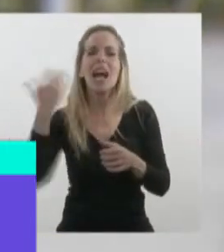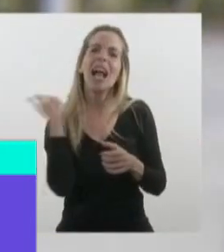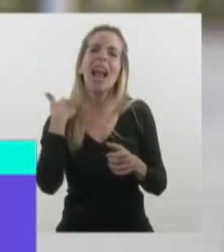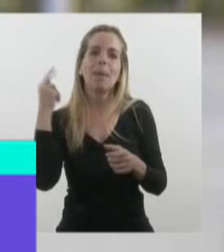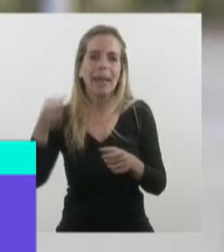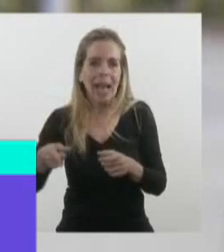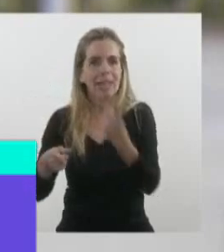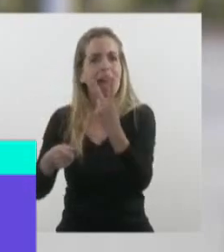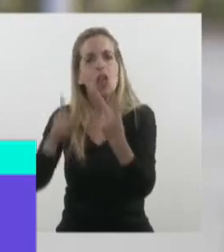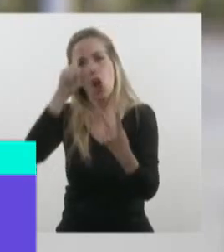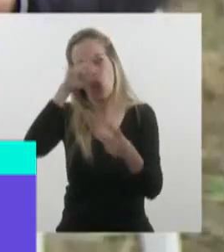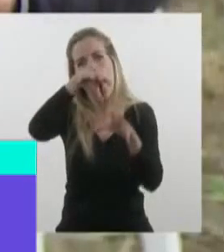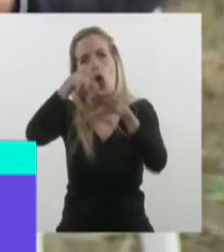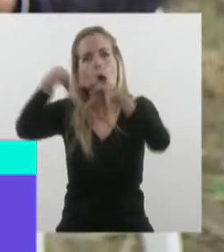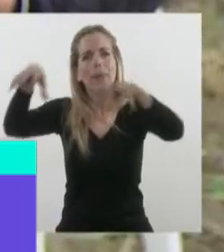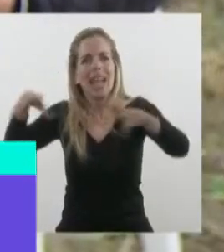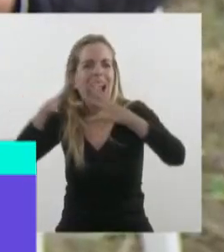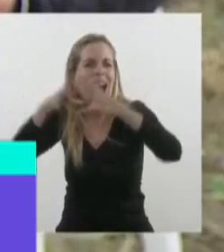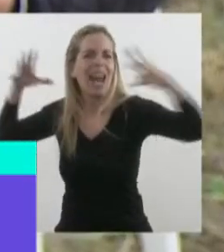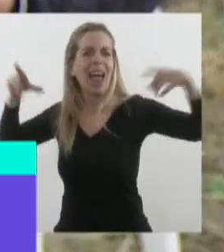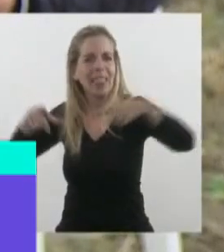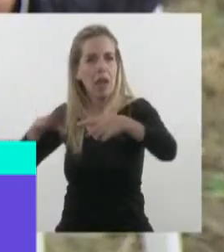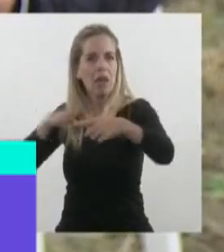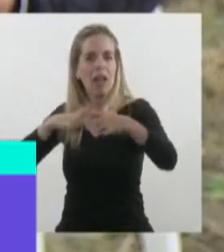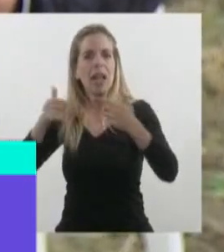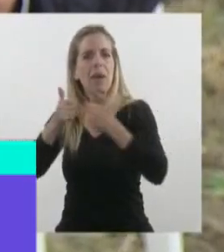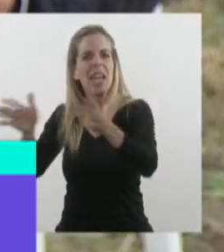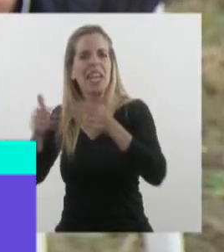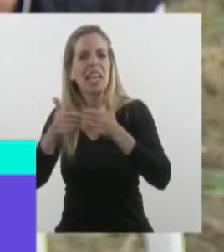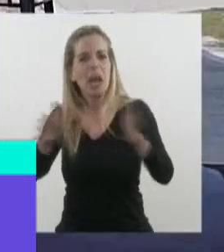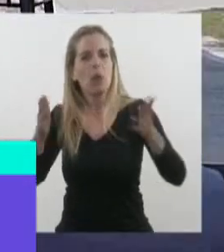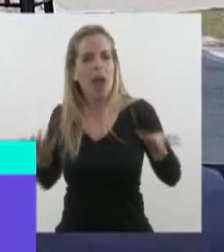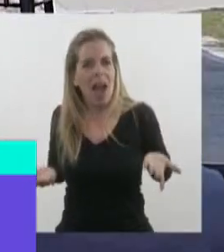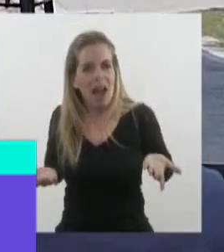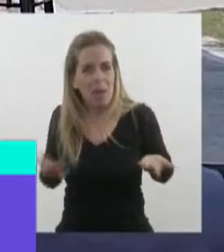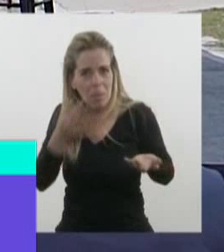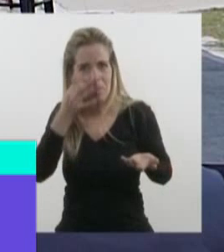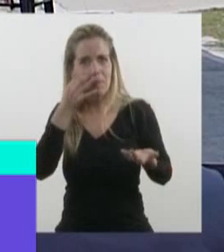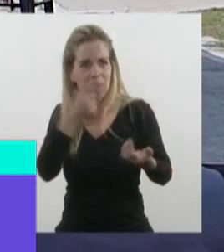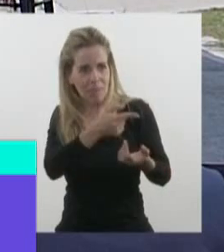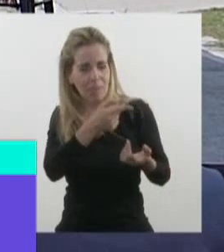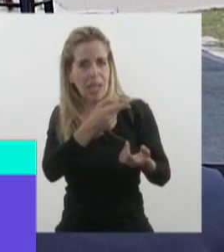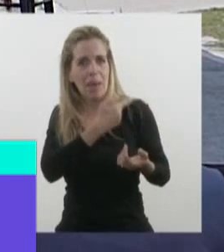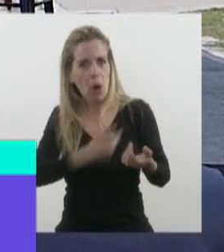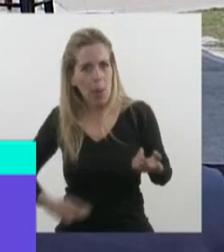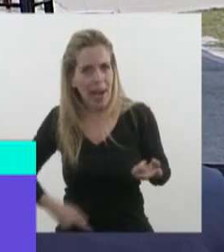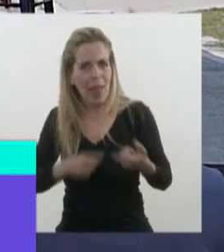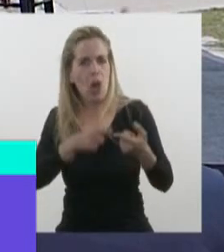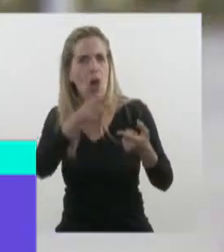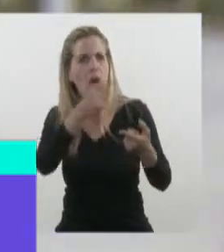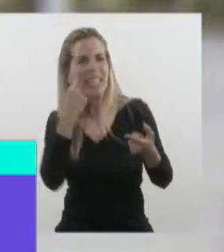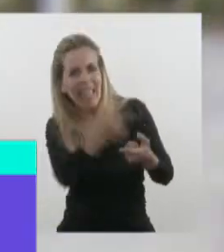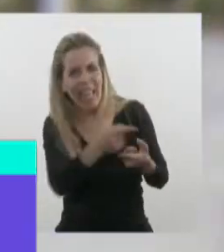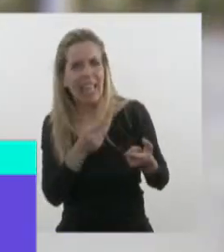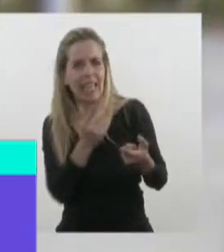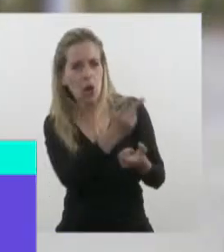Daniel Goyán, que fue con nosotros a ver, y con Gabriel Gatopodis, que fuimos juntos cuando pusimos en marcha